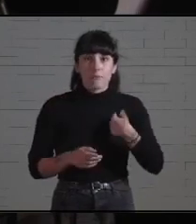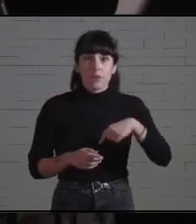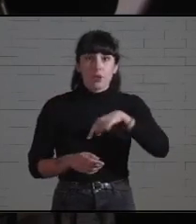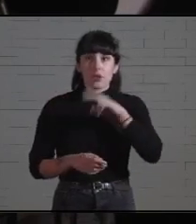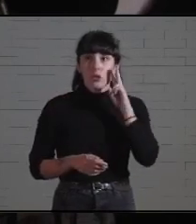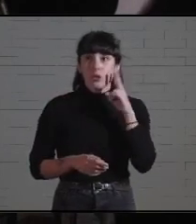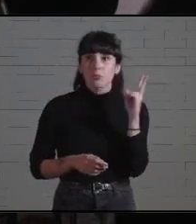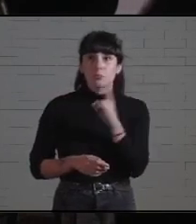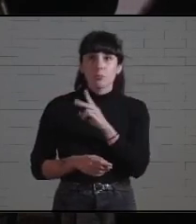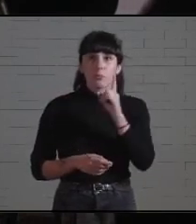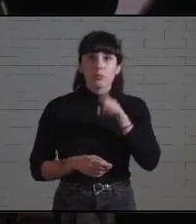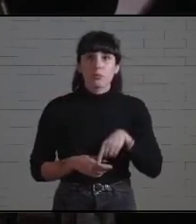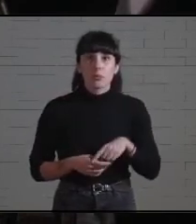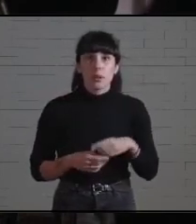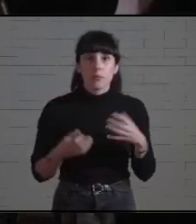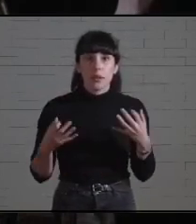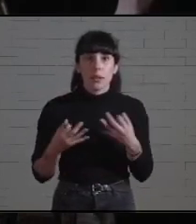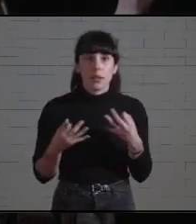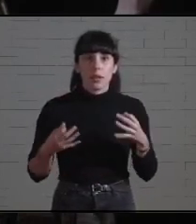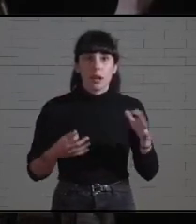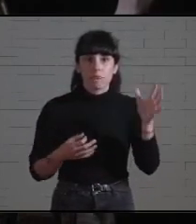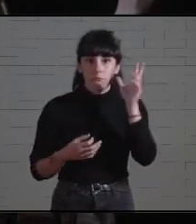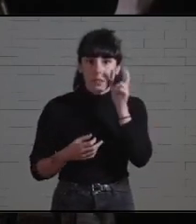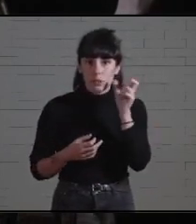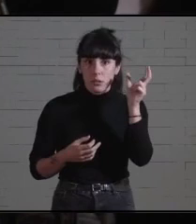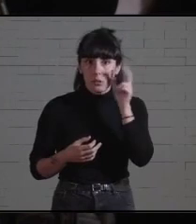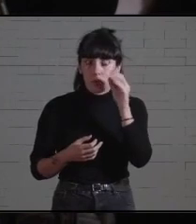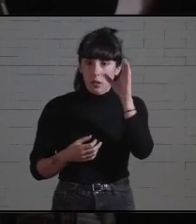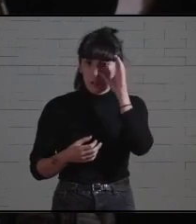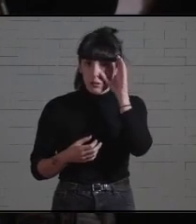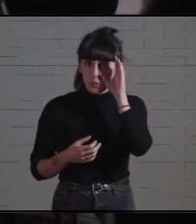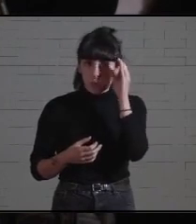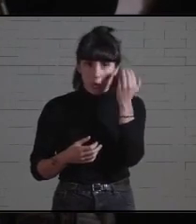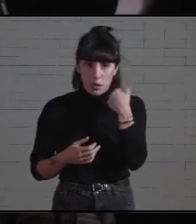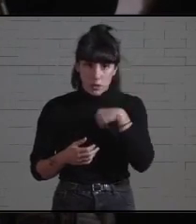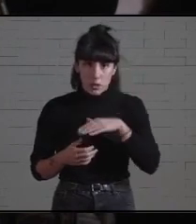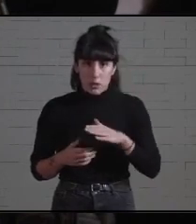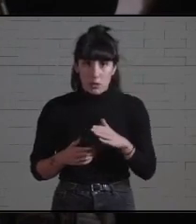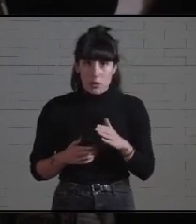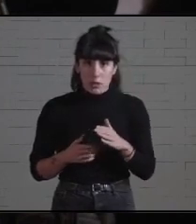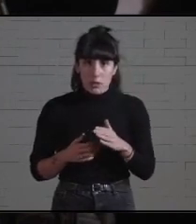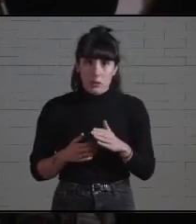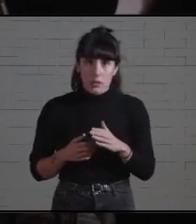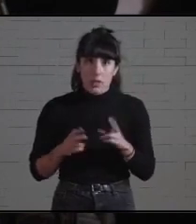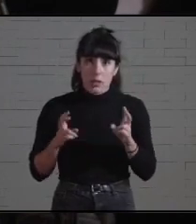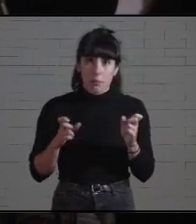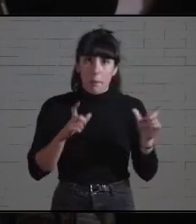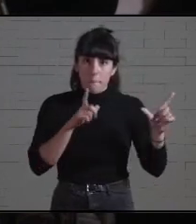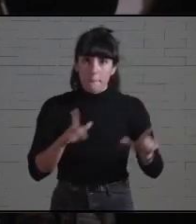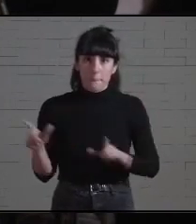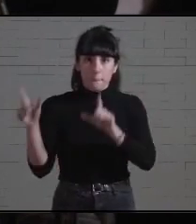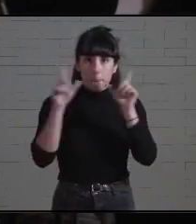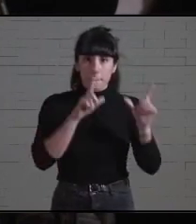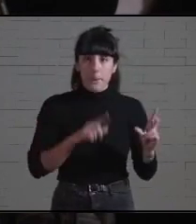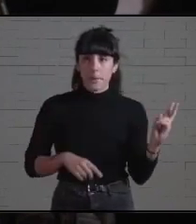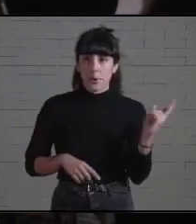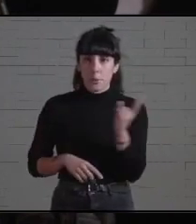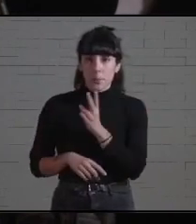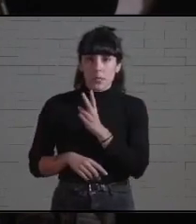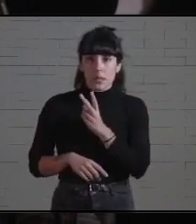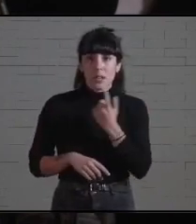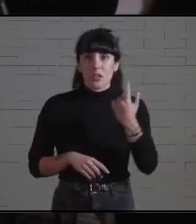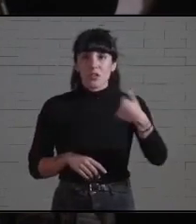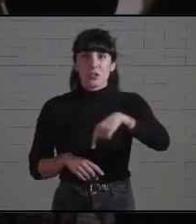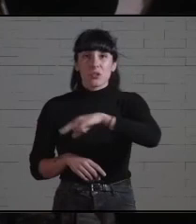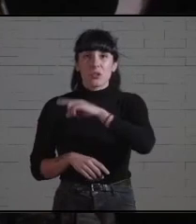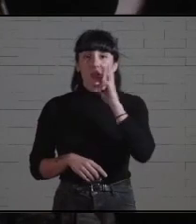después de poder escucharte y de ver la información que habéis recabado, vemos que todavía falta un enfoque